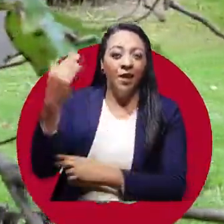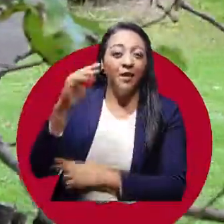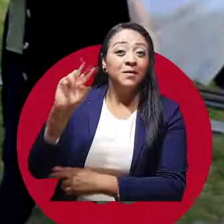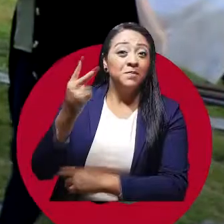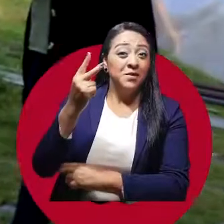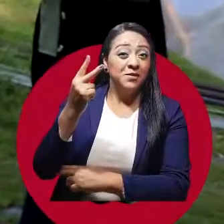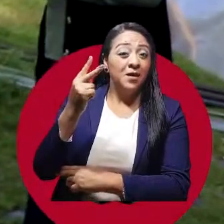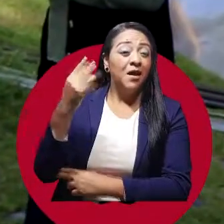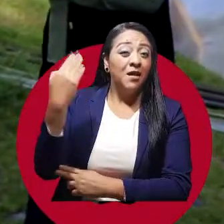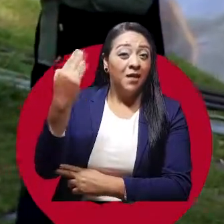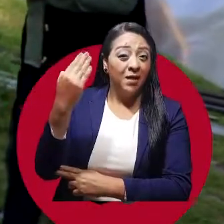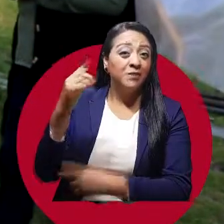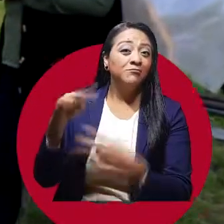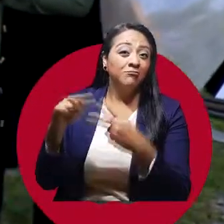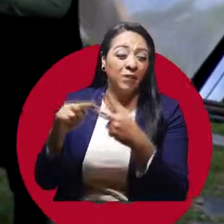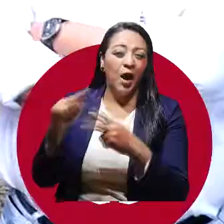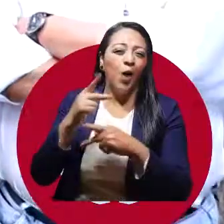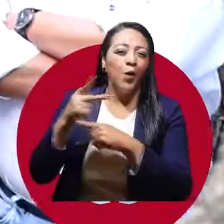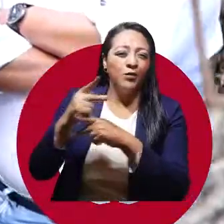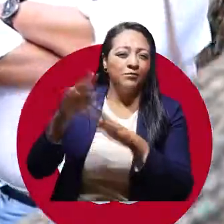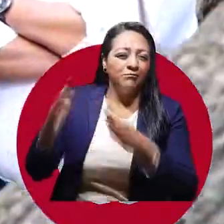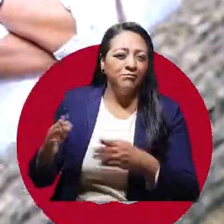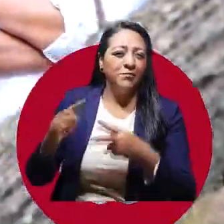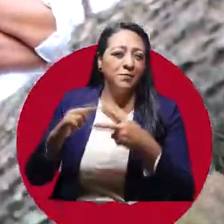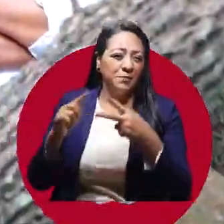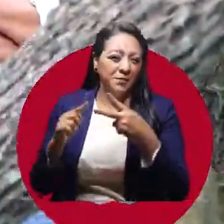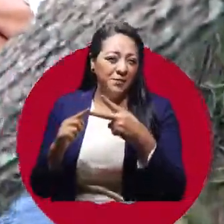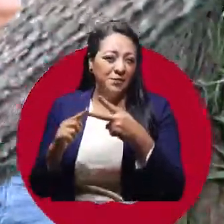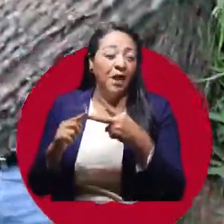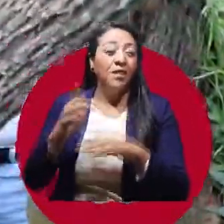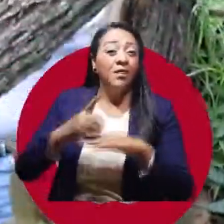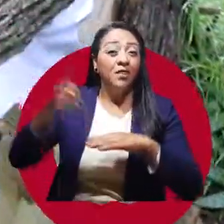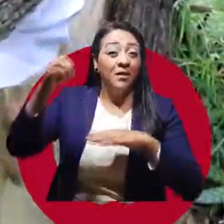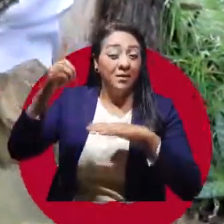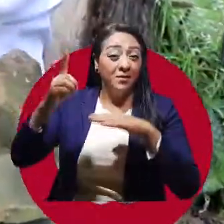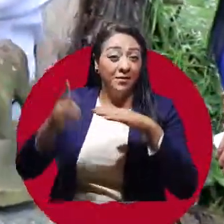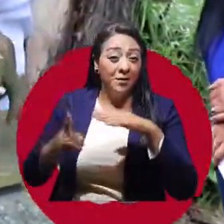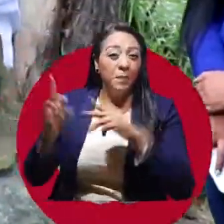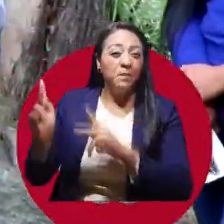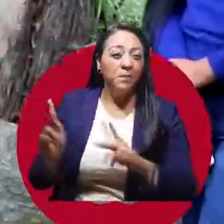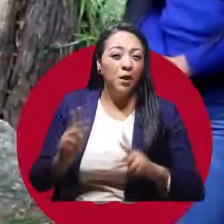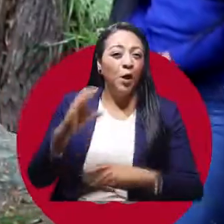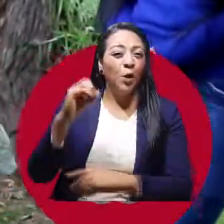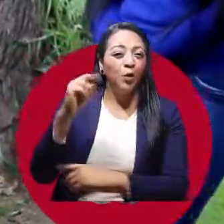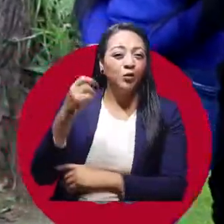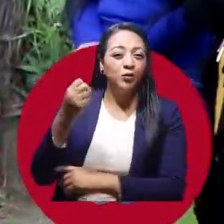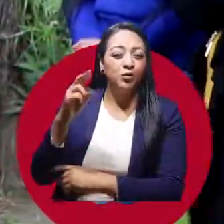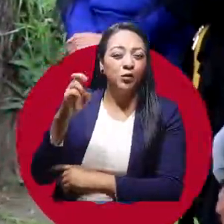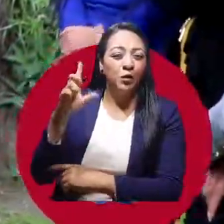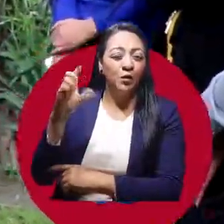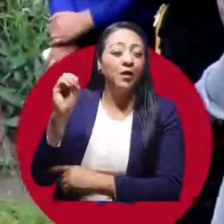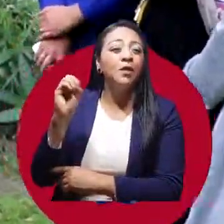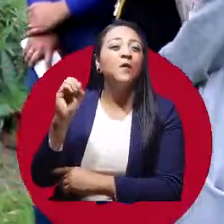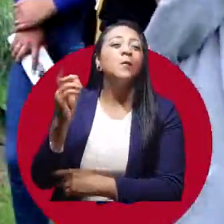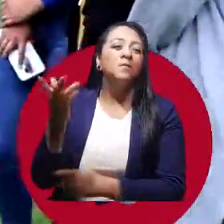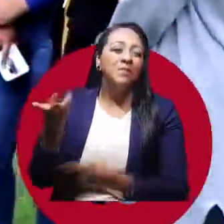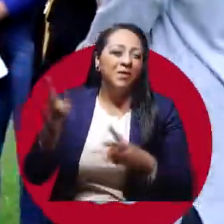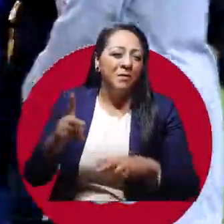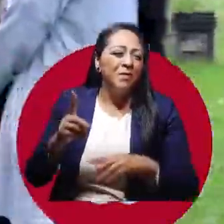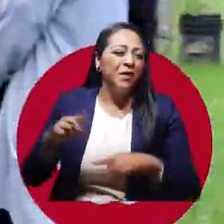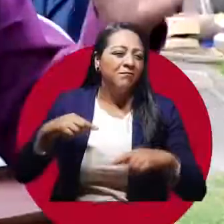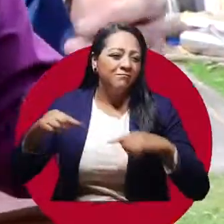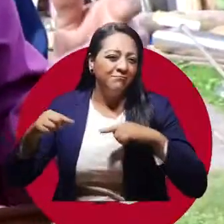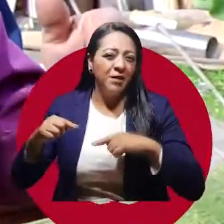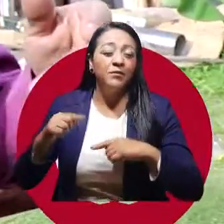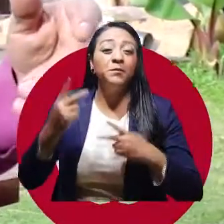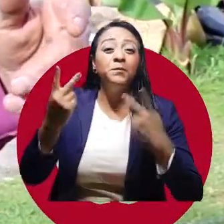la vicealcaldesa Maricruz Navarro, los concejales Sandra Guevara y Alberto Morales, la directora de Planificación Consuelo Pavón y la jefe de proyectos Karina Vaca